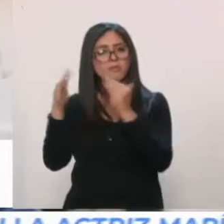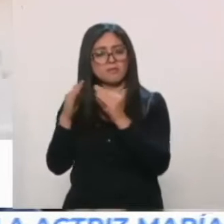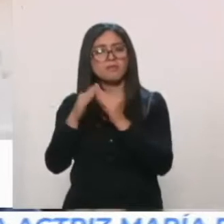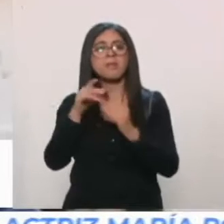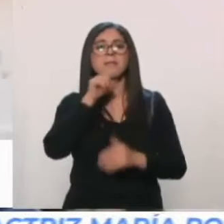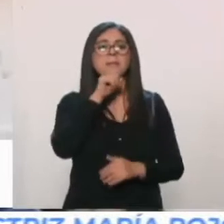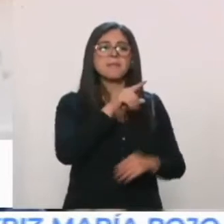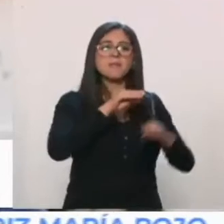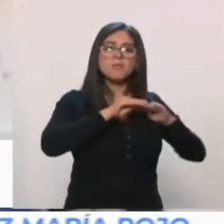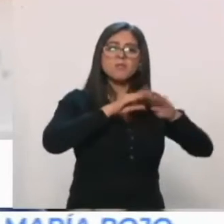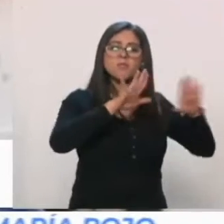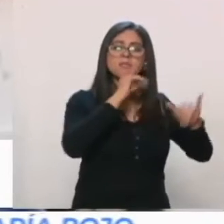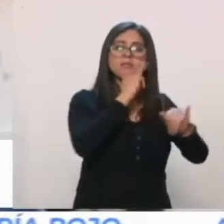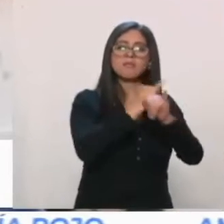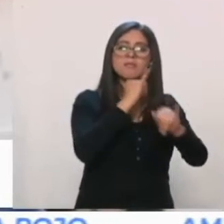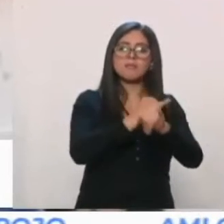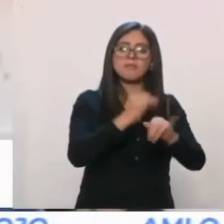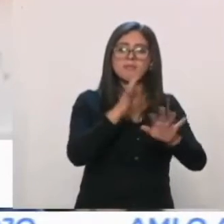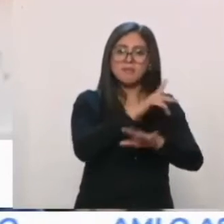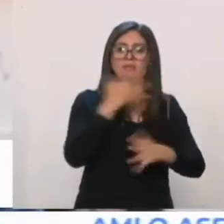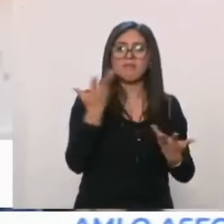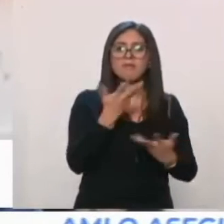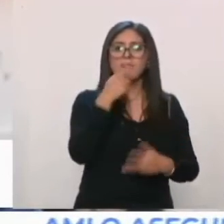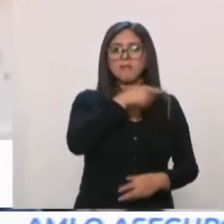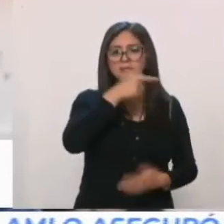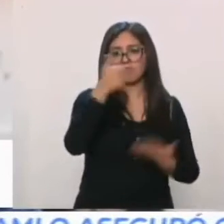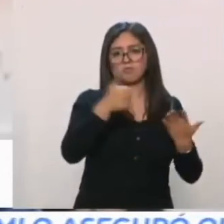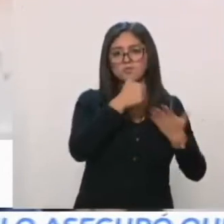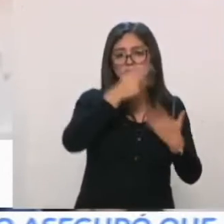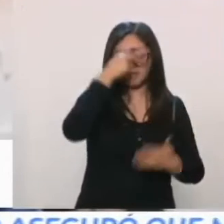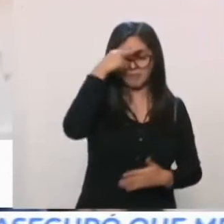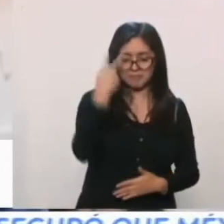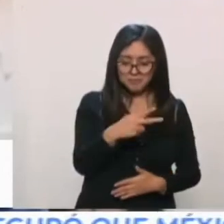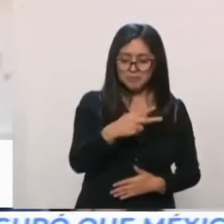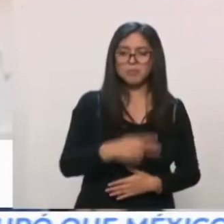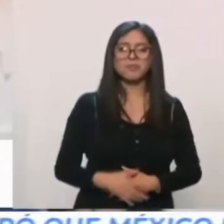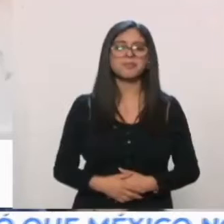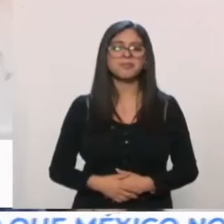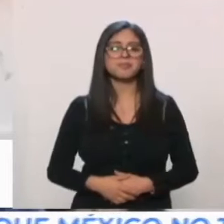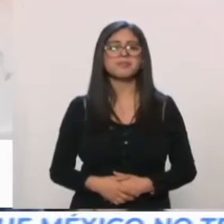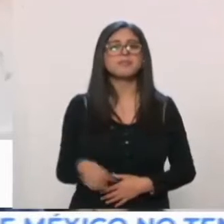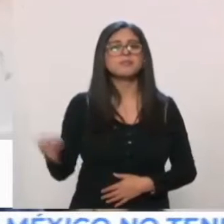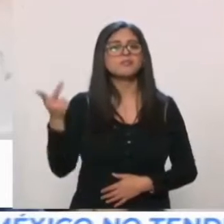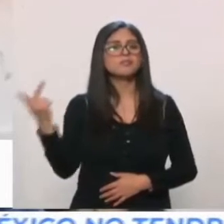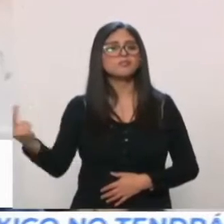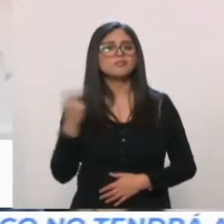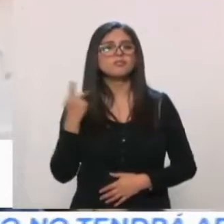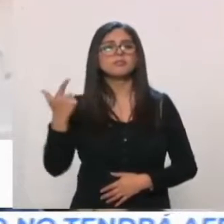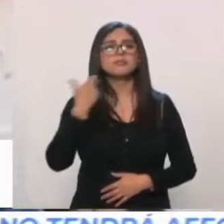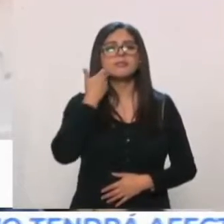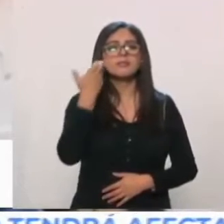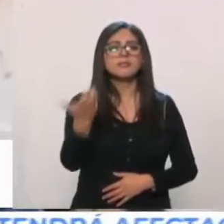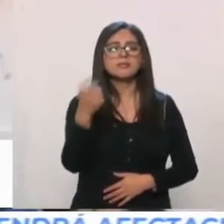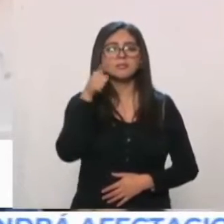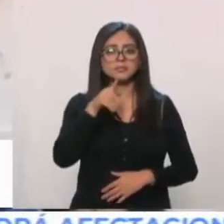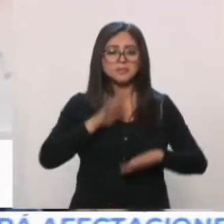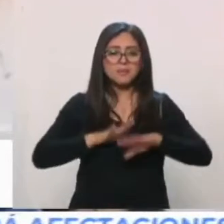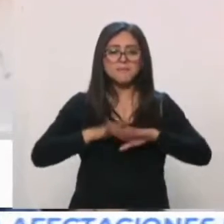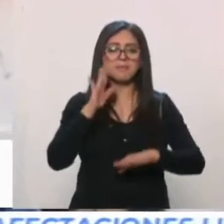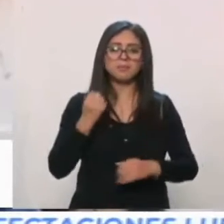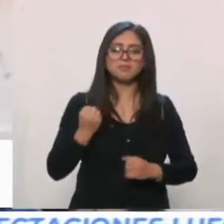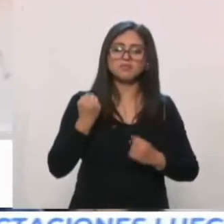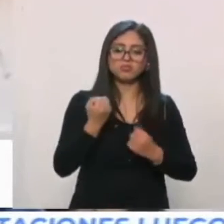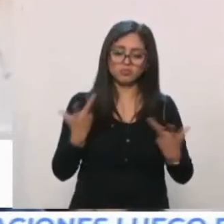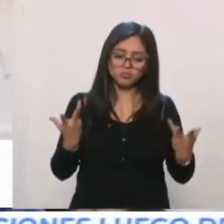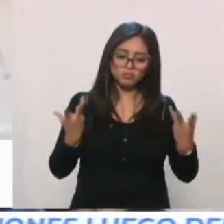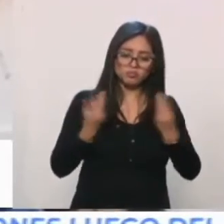que lanzó la Ciudad de México, y bueno, lo que estamos buscando ahora es fortalecer este intercambio, acercarles más